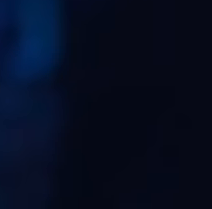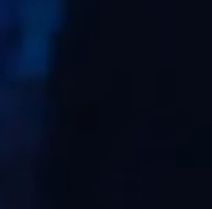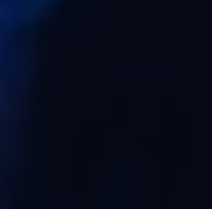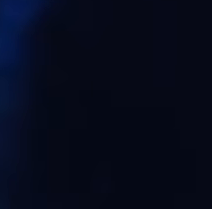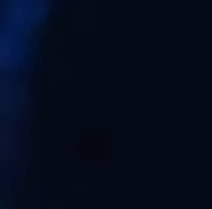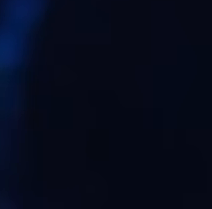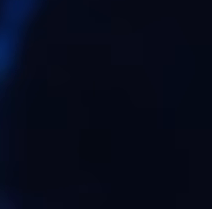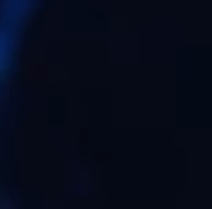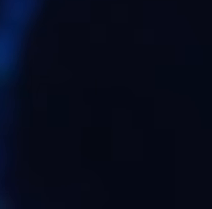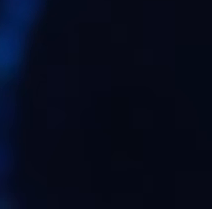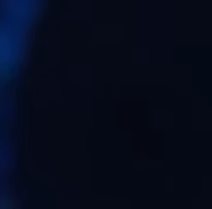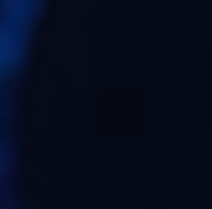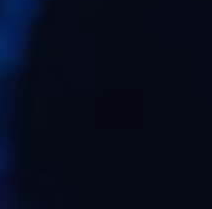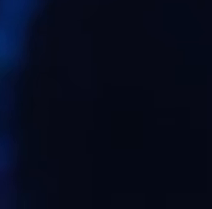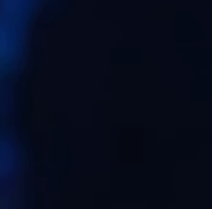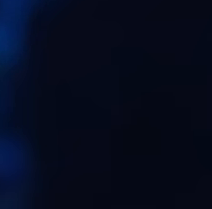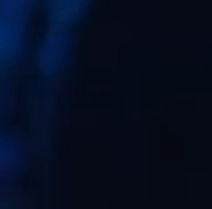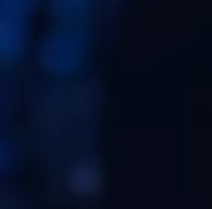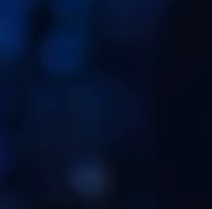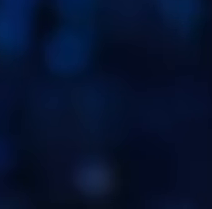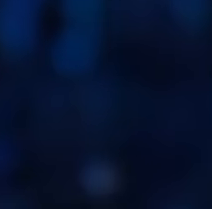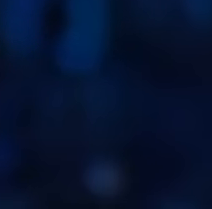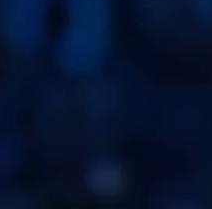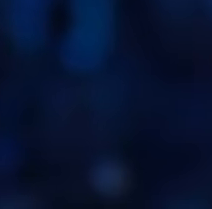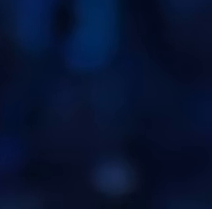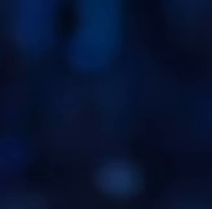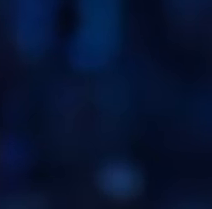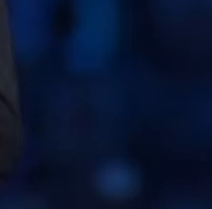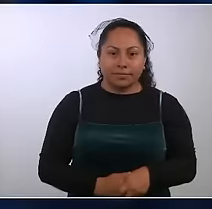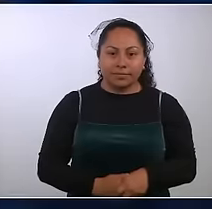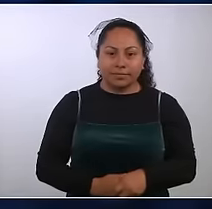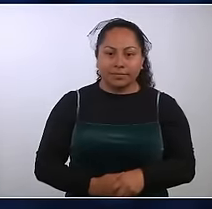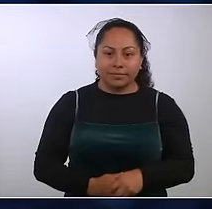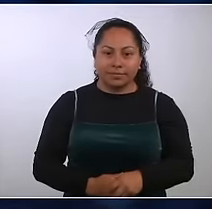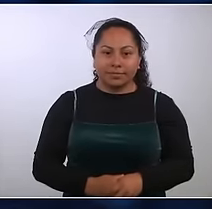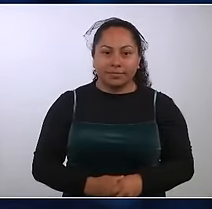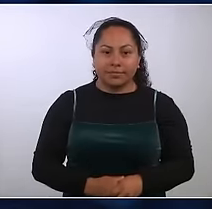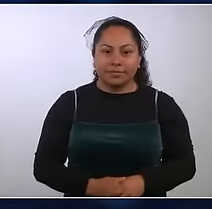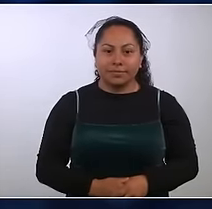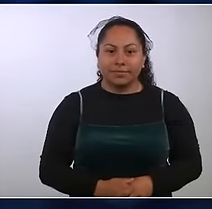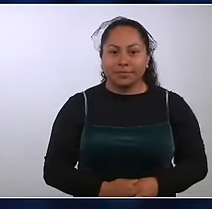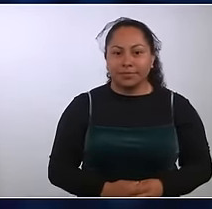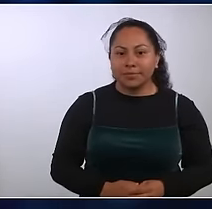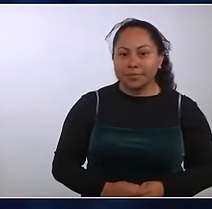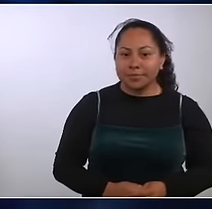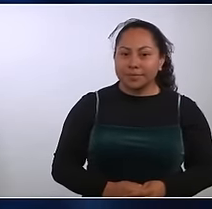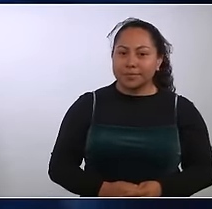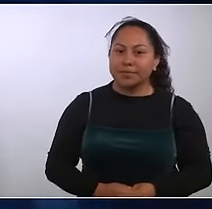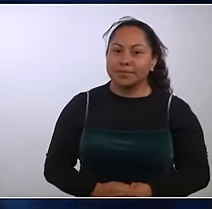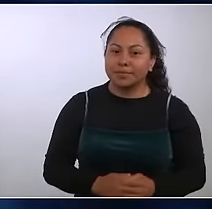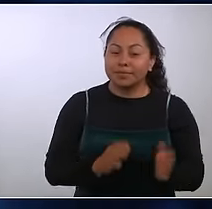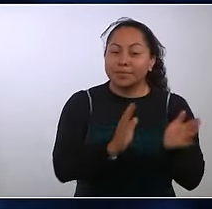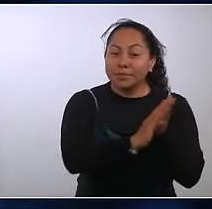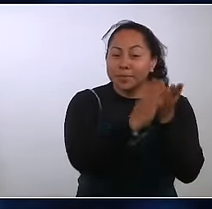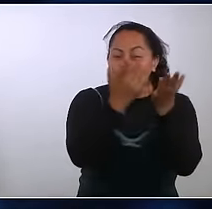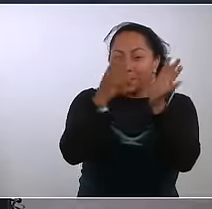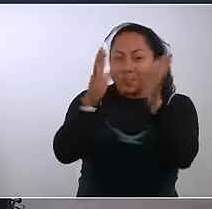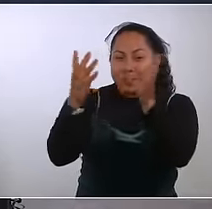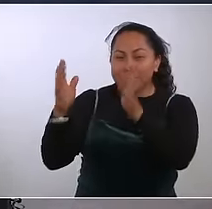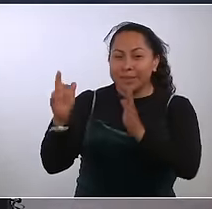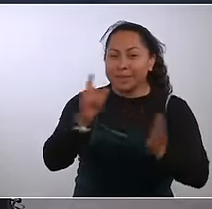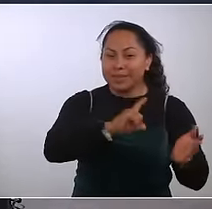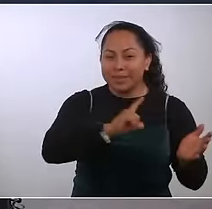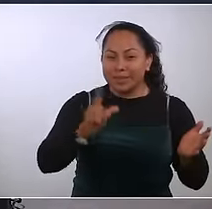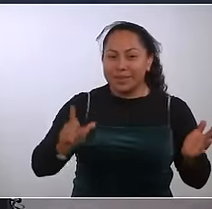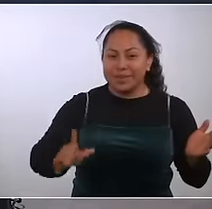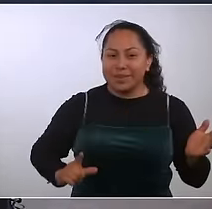Paz de Cristo, pueblo apostólico. Praise the Lord, apostolic people. Vamos a intentar una vez más. Paz de Cristo, pueblo apostólico. Let's try that